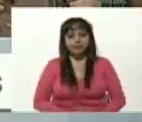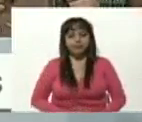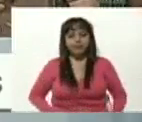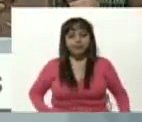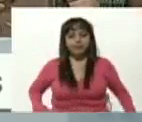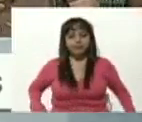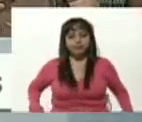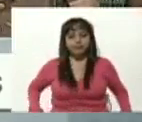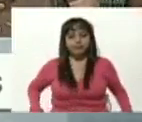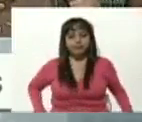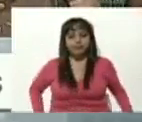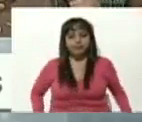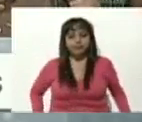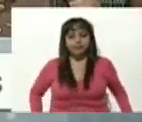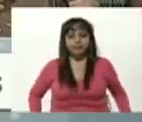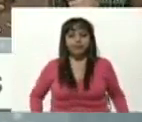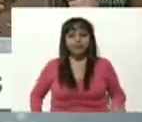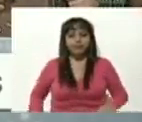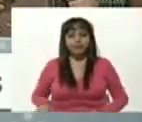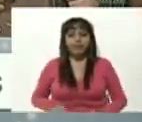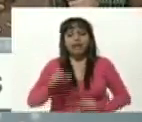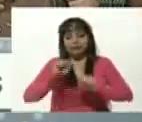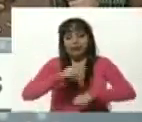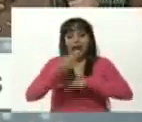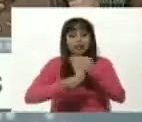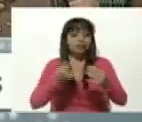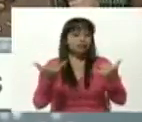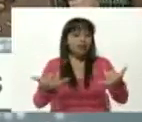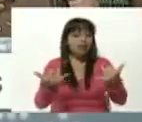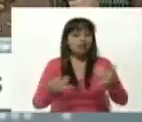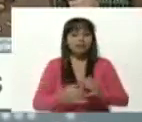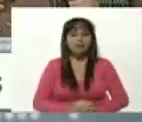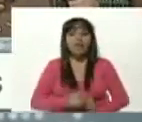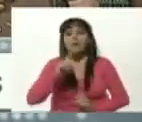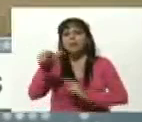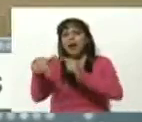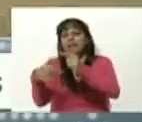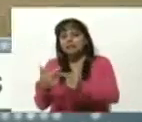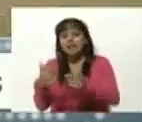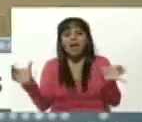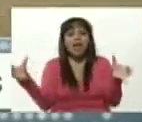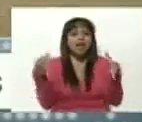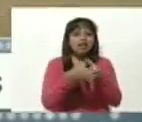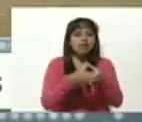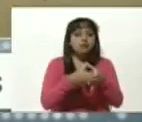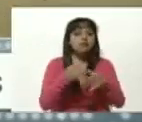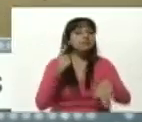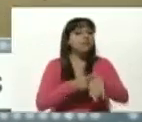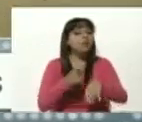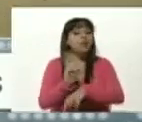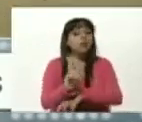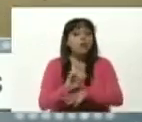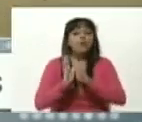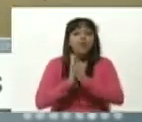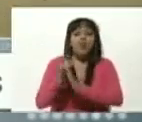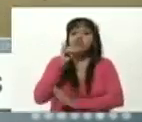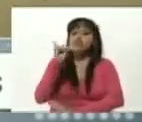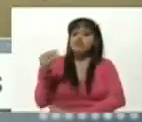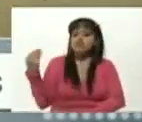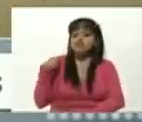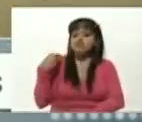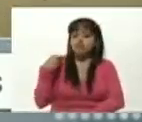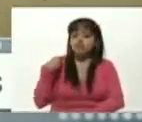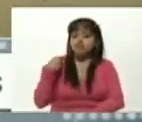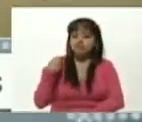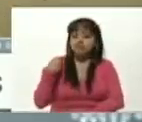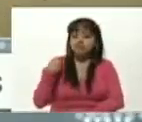Eso es dándole, Luis y Casandra. Mañana entonces el equipo allá y en tiempo real me van informando. Vamos a meter